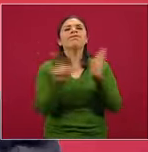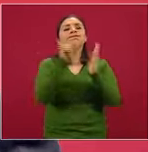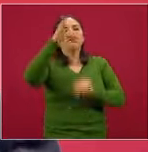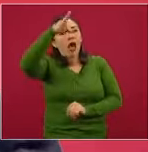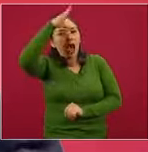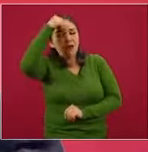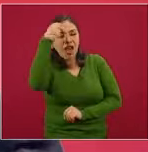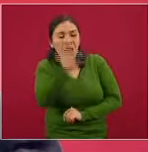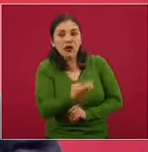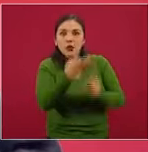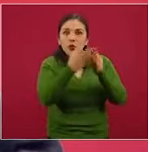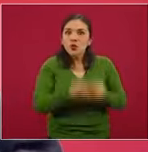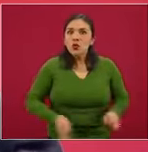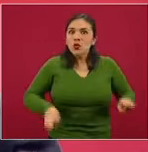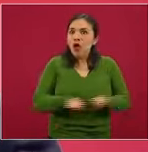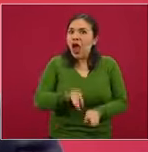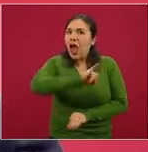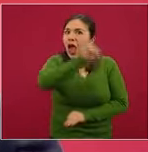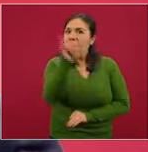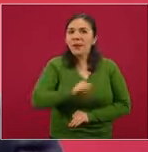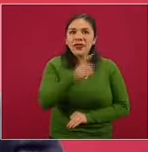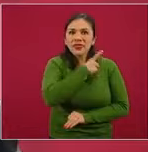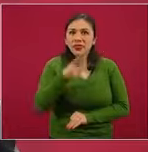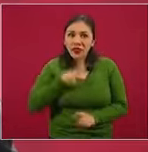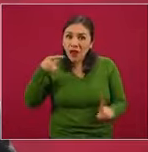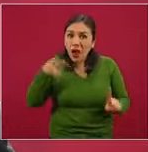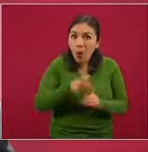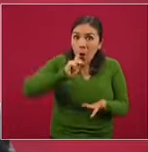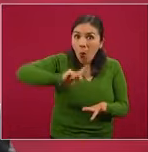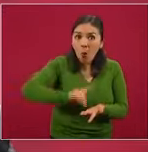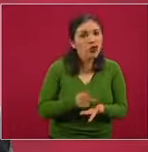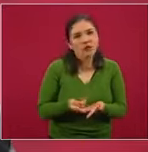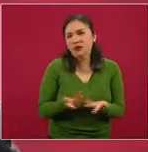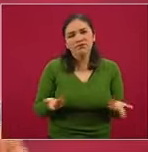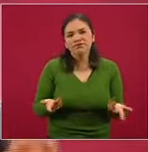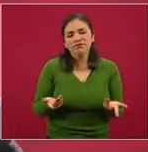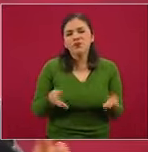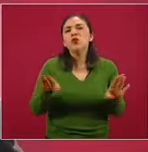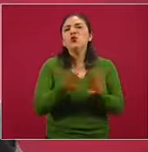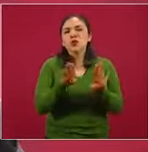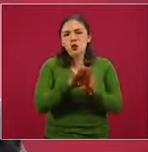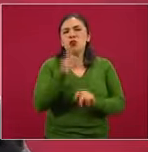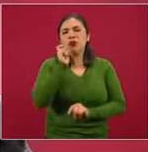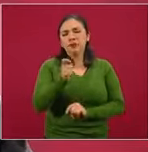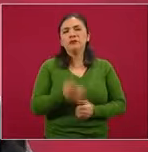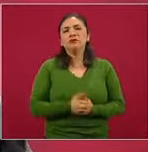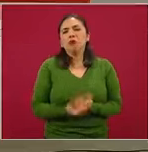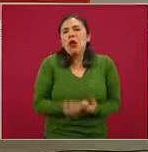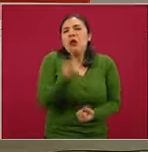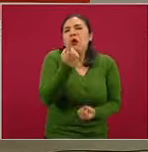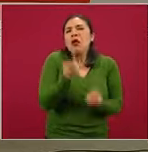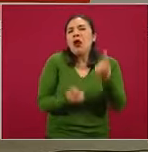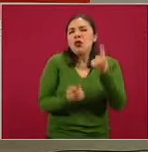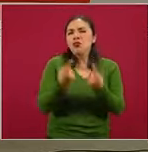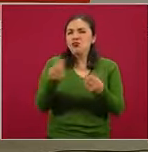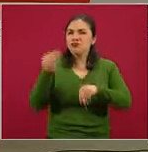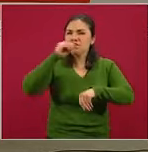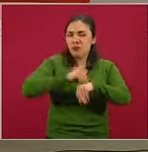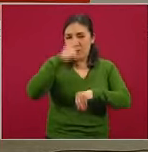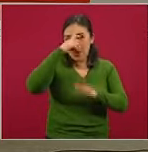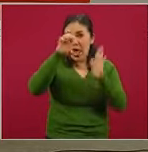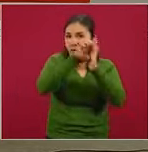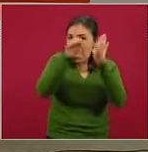sumamente importantes sobre lo que jamás se debe hacer. Entre otras, está precisamente algunos de los principios de